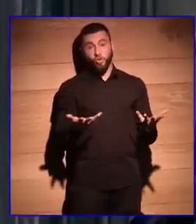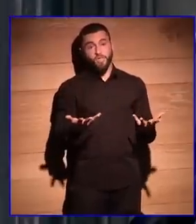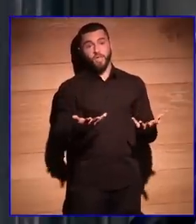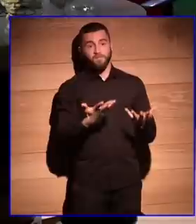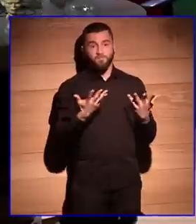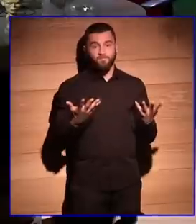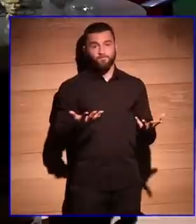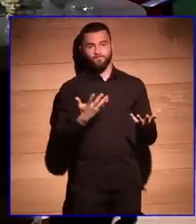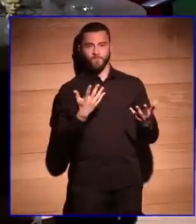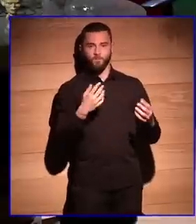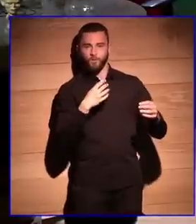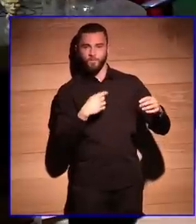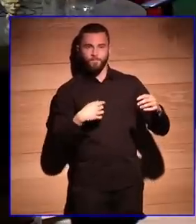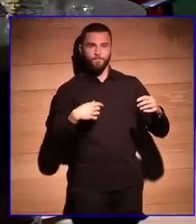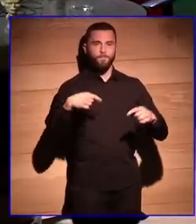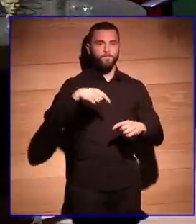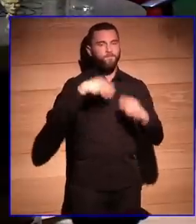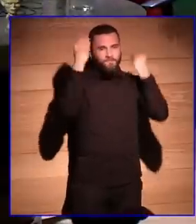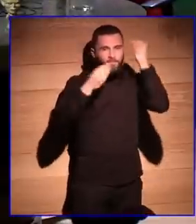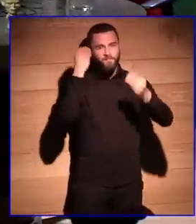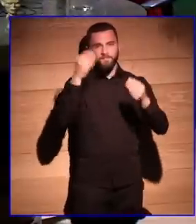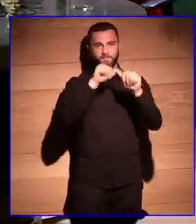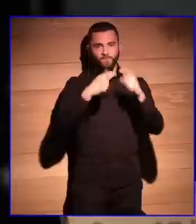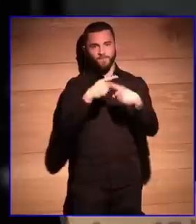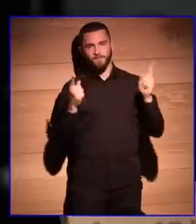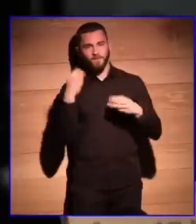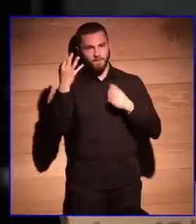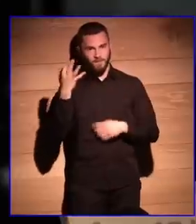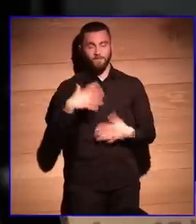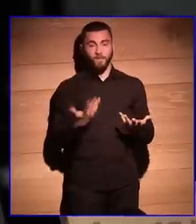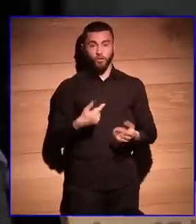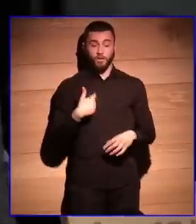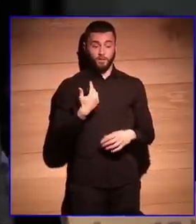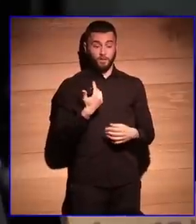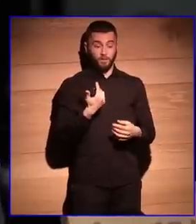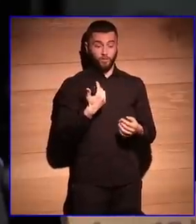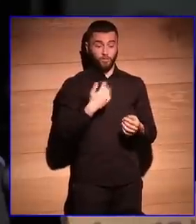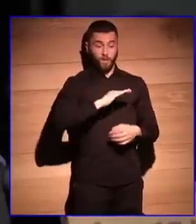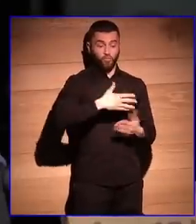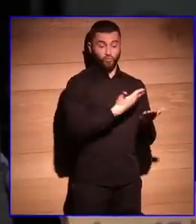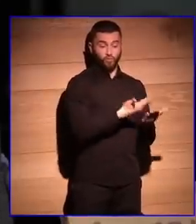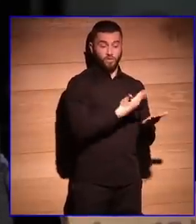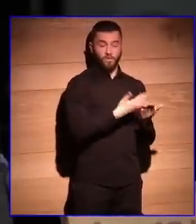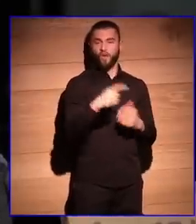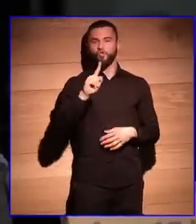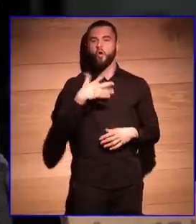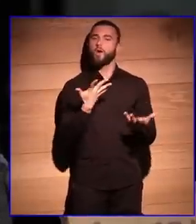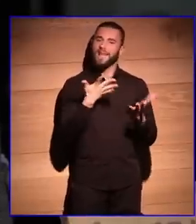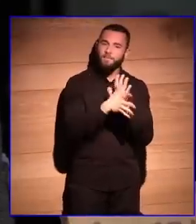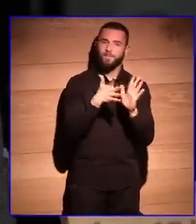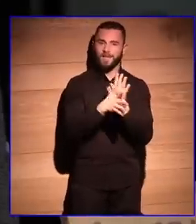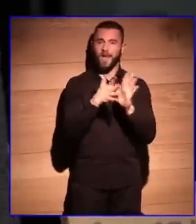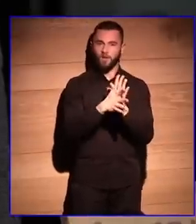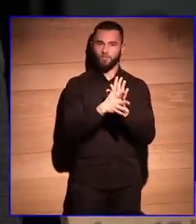que darle un poquito la vuelta, ¿no? Y en cualquier caso, muchas veces con estos villanos no se trata de justificarlos, sino de explicarlos,